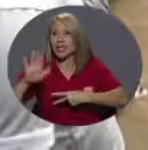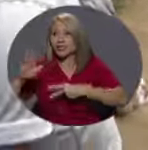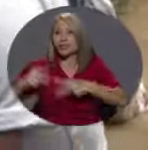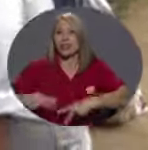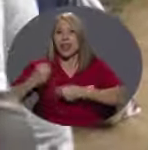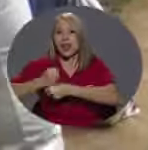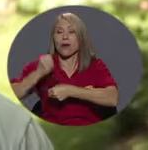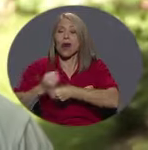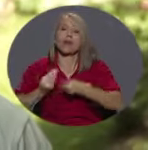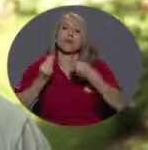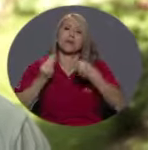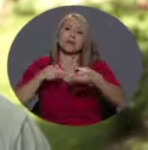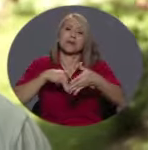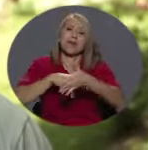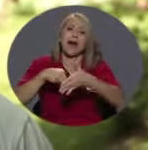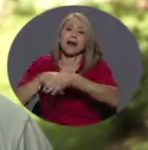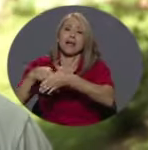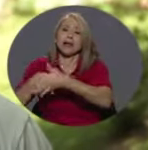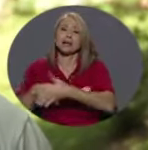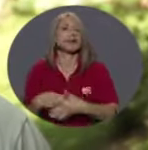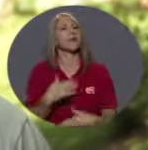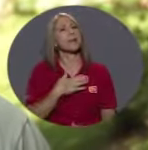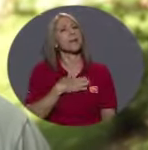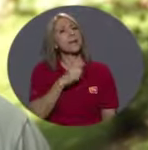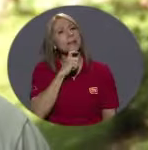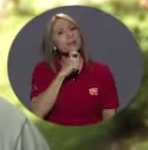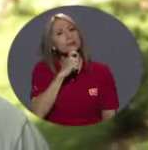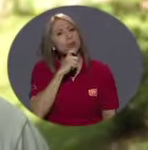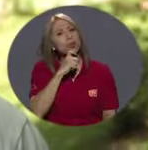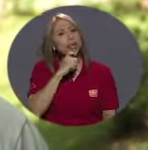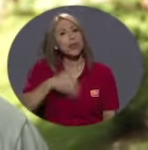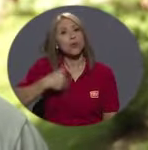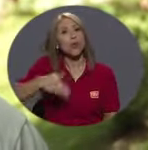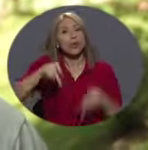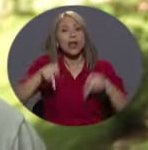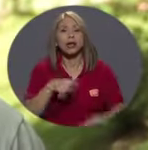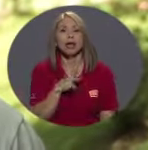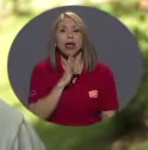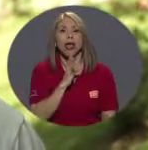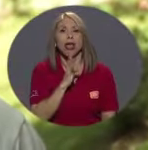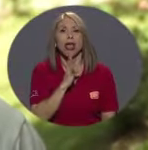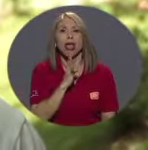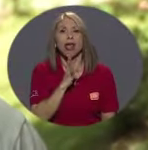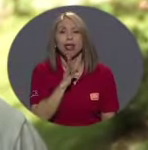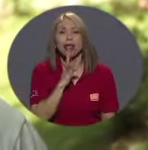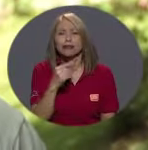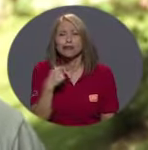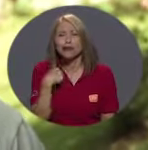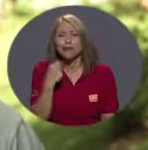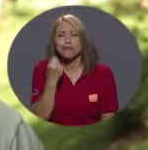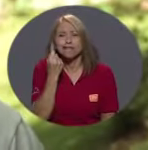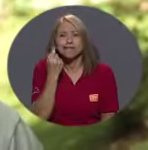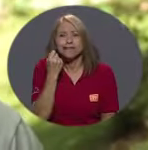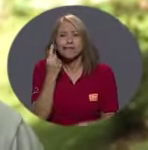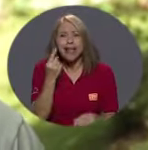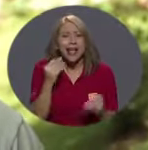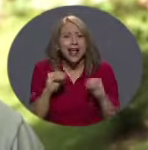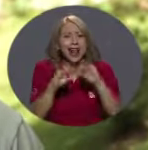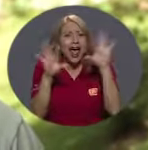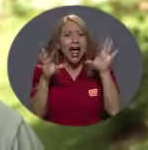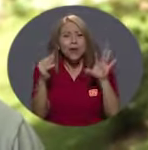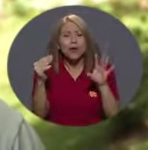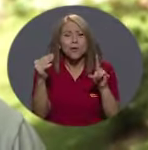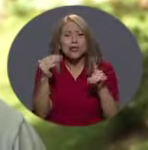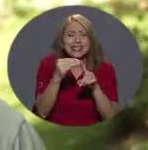múltiples barreras. Mi dificultad es cuando la gente habla muy rápidamente y no me deja muy claramente el